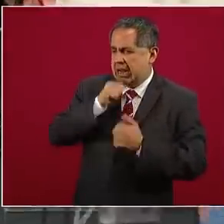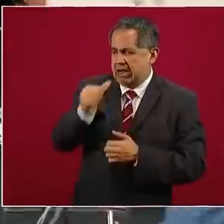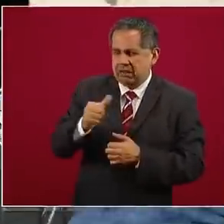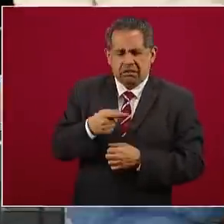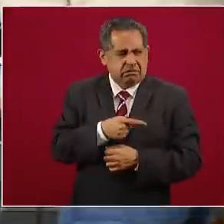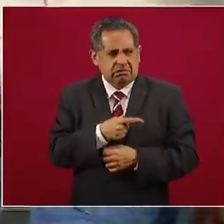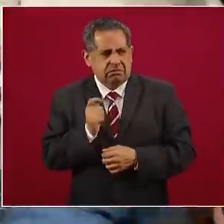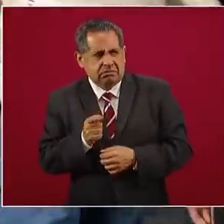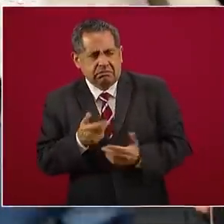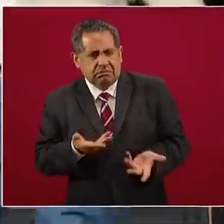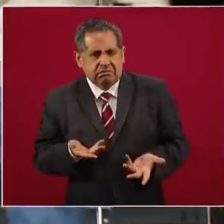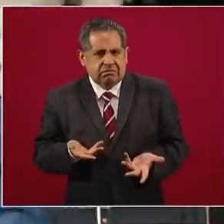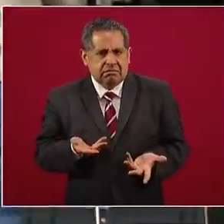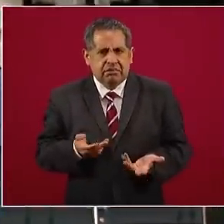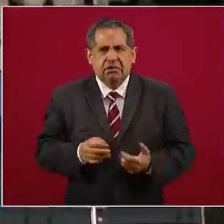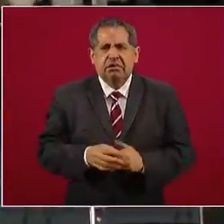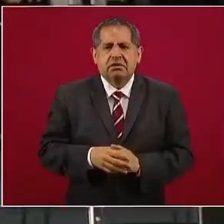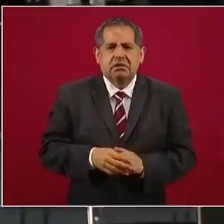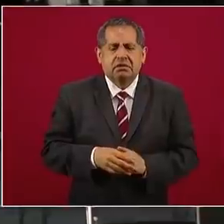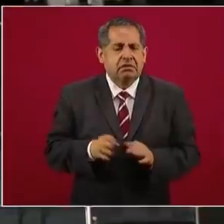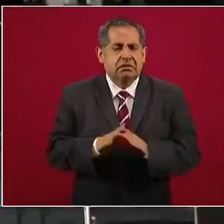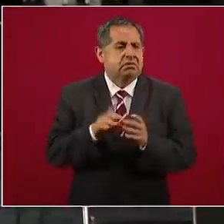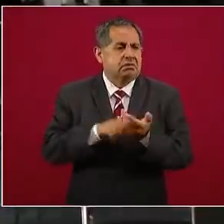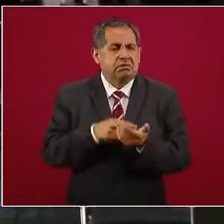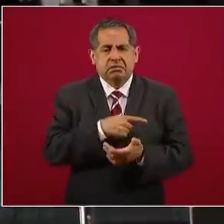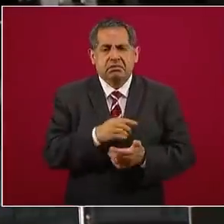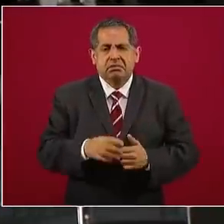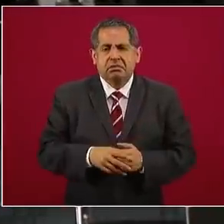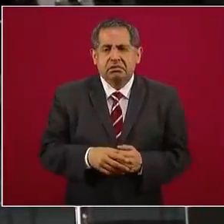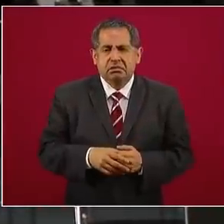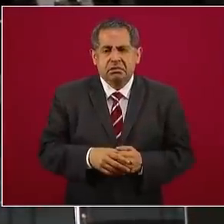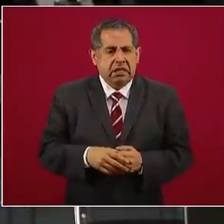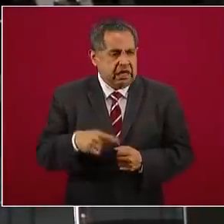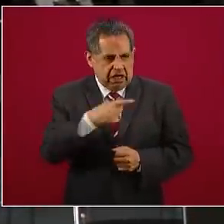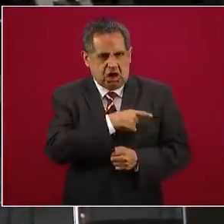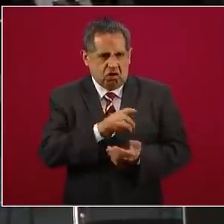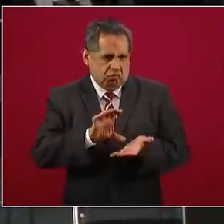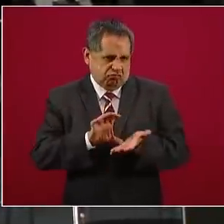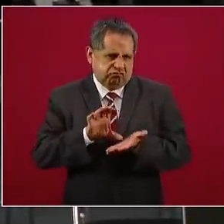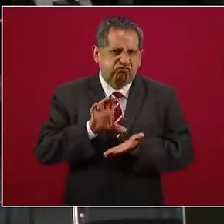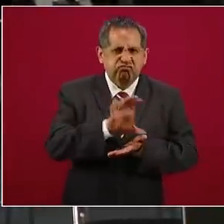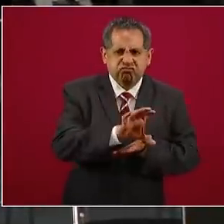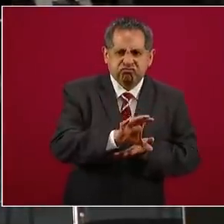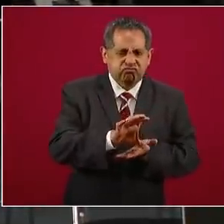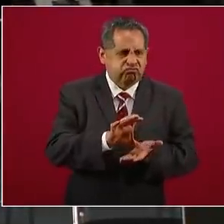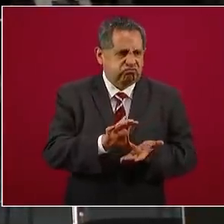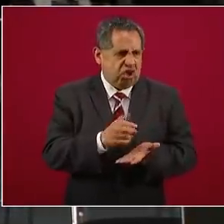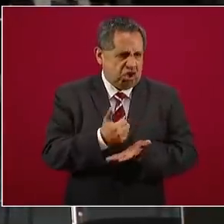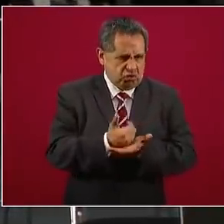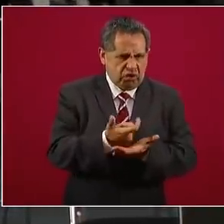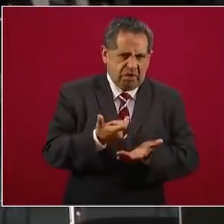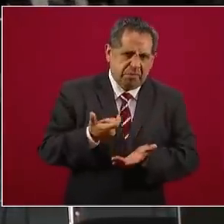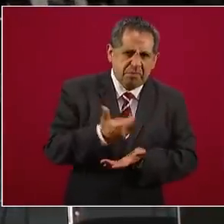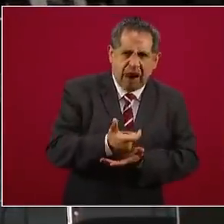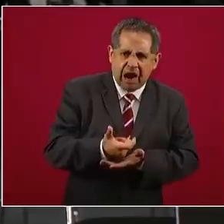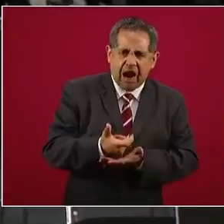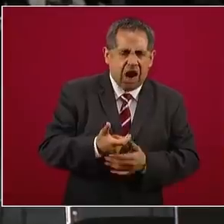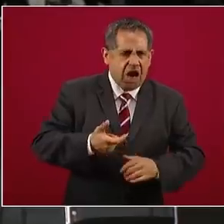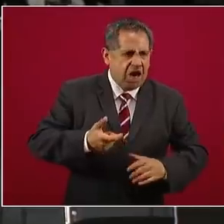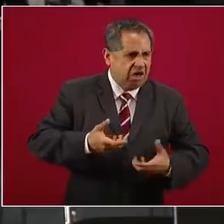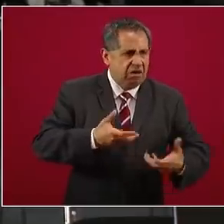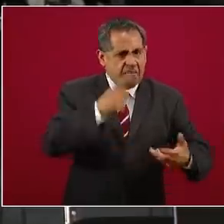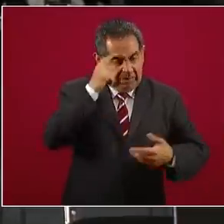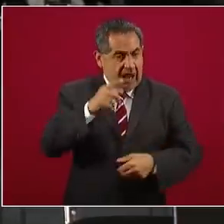bueno, pues se entiende pues que va a amortiguar el costo de la vacuna en este